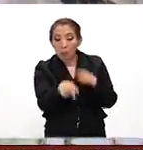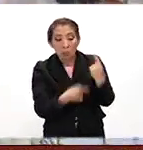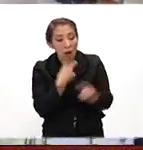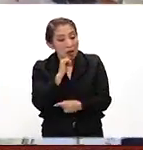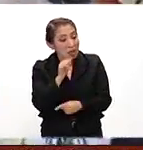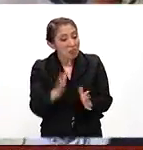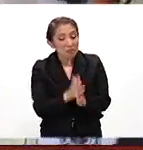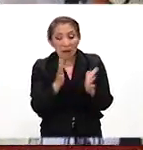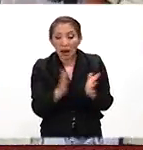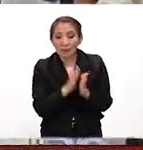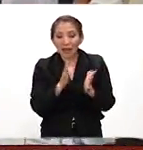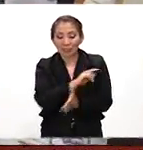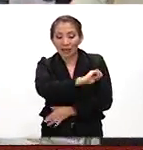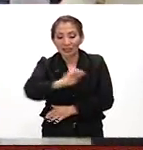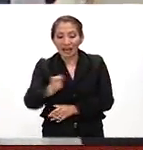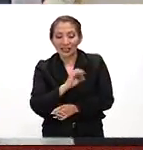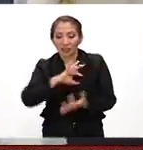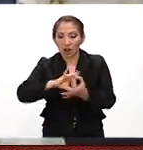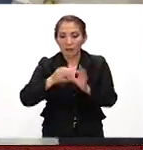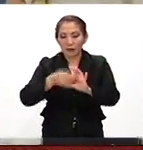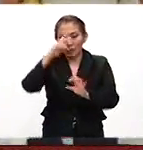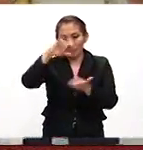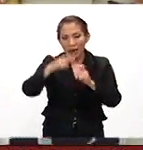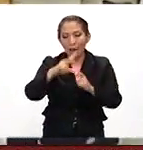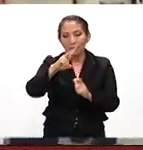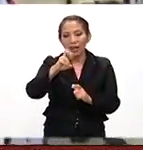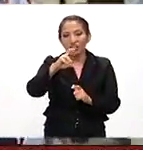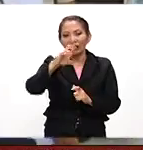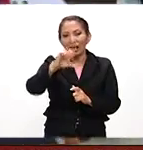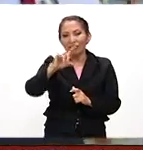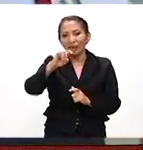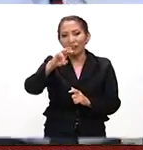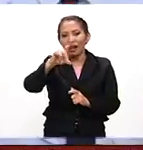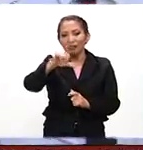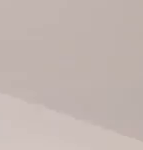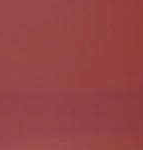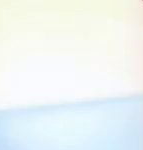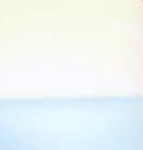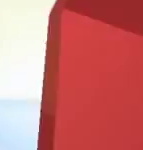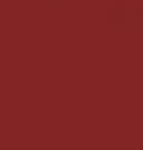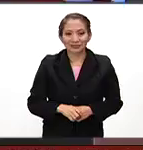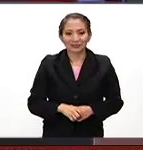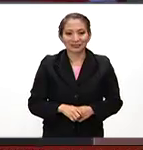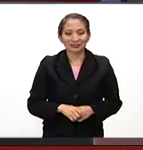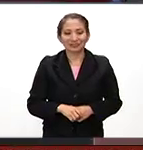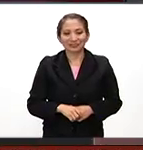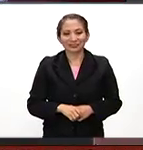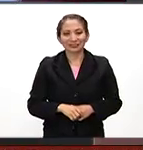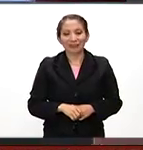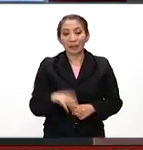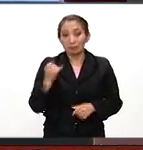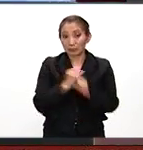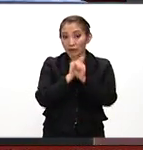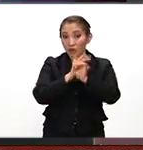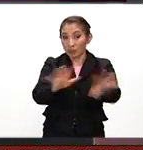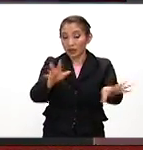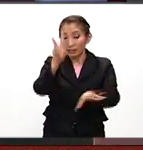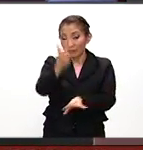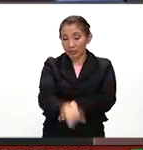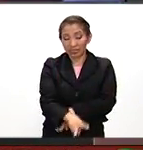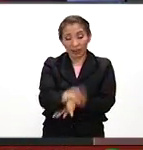tenían participación en el tenis olímpico. Para México al Día, Verónica Dávalos. Y en información, la